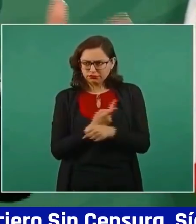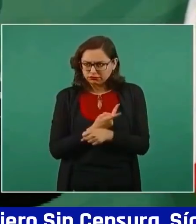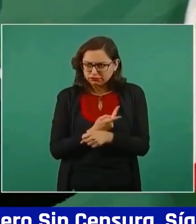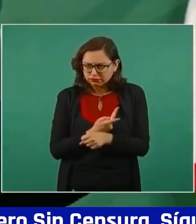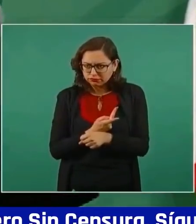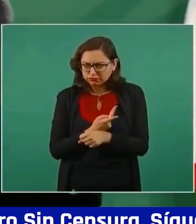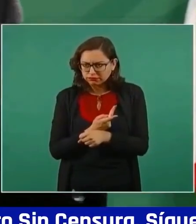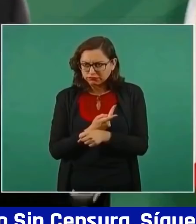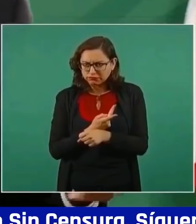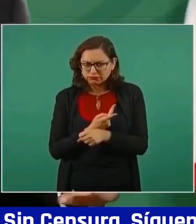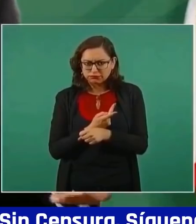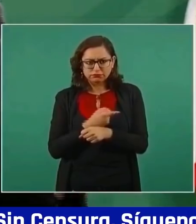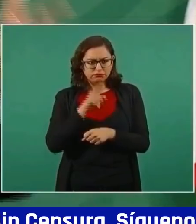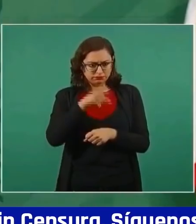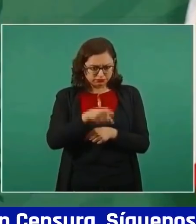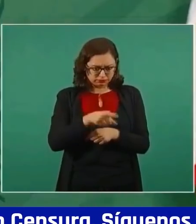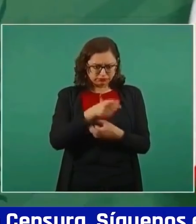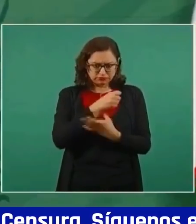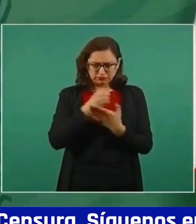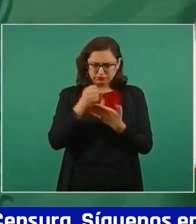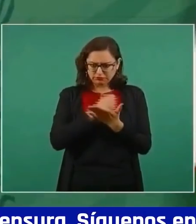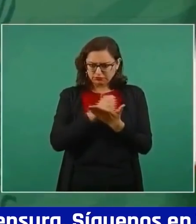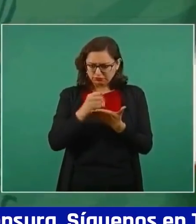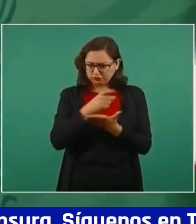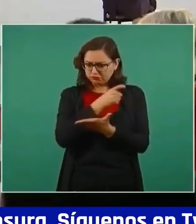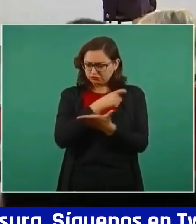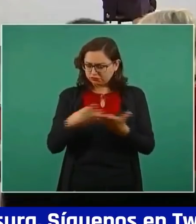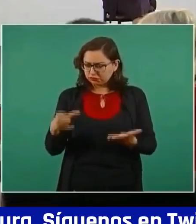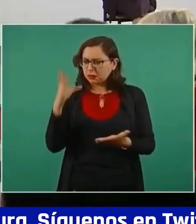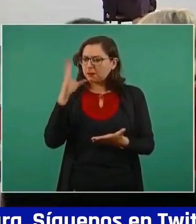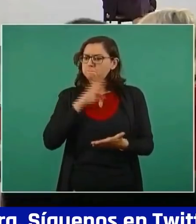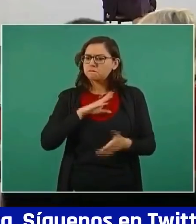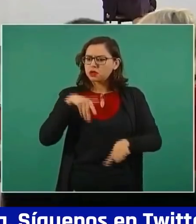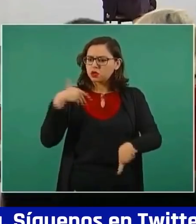en Nacional Financiera y al Banco de México.